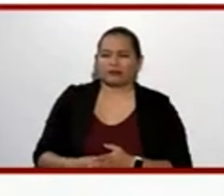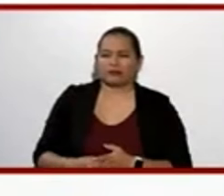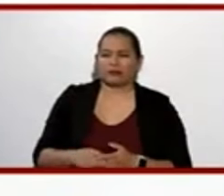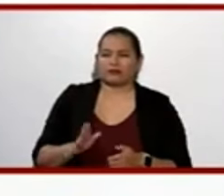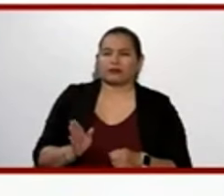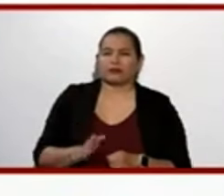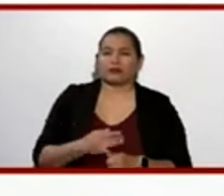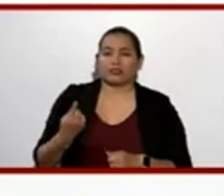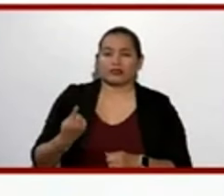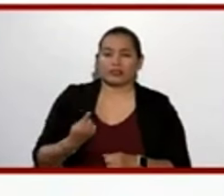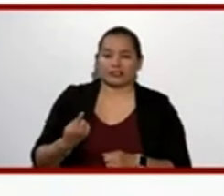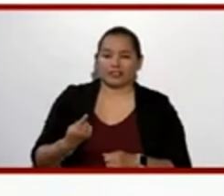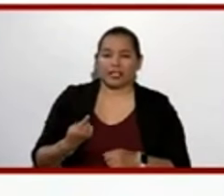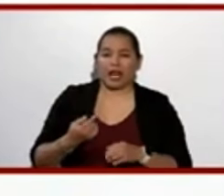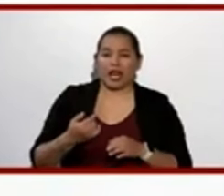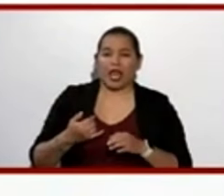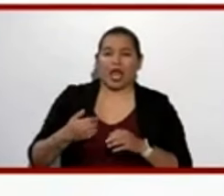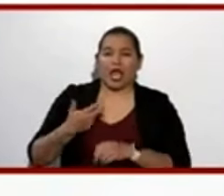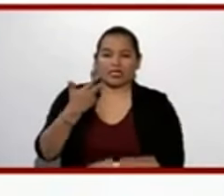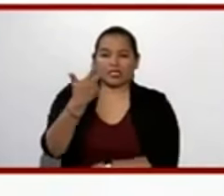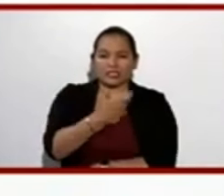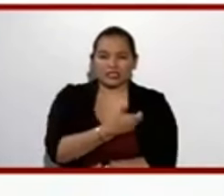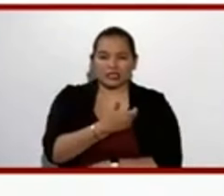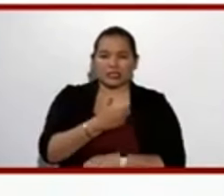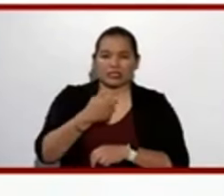porque la castración química es